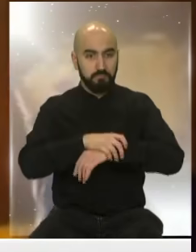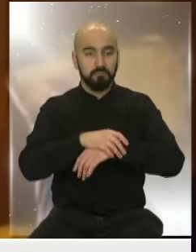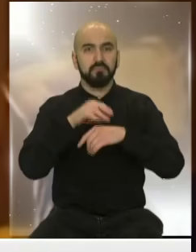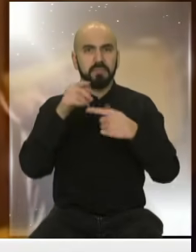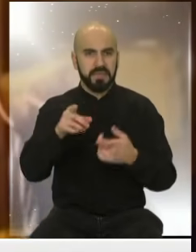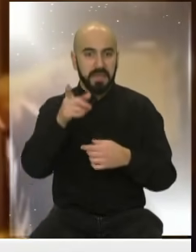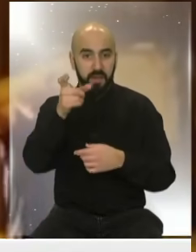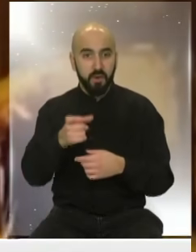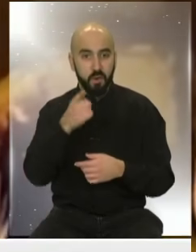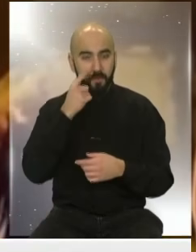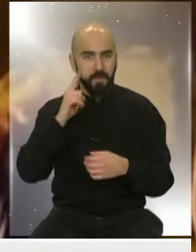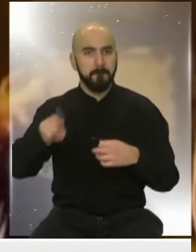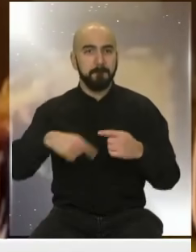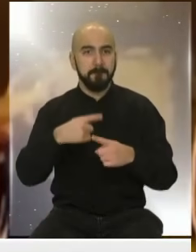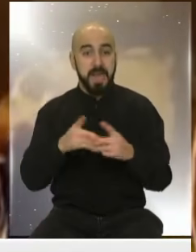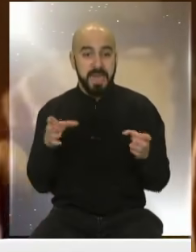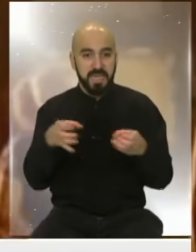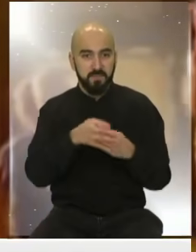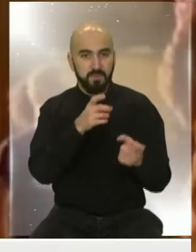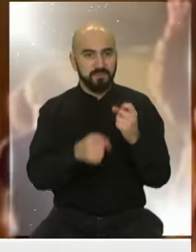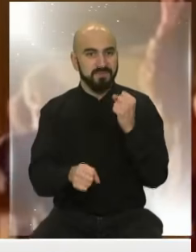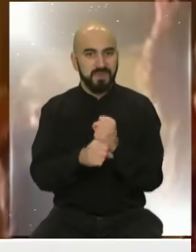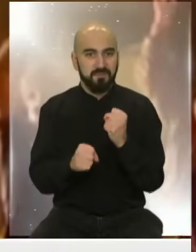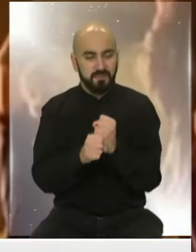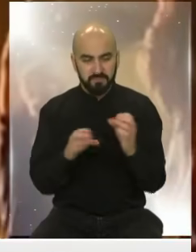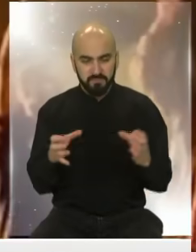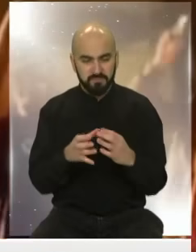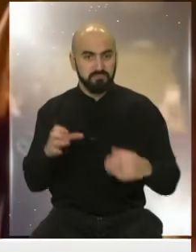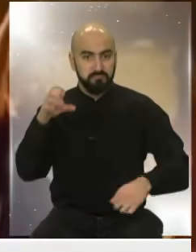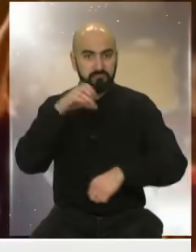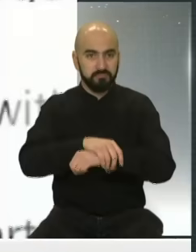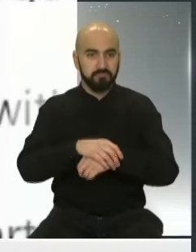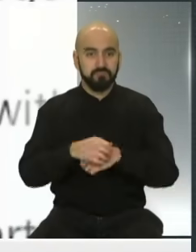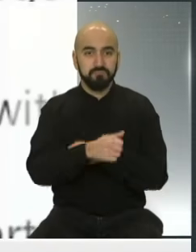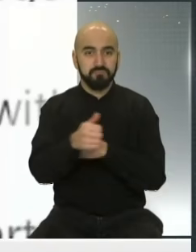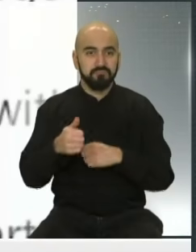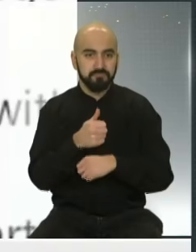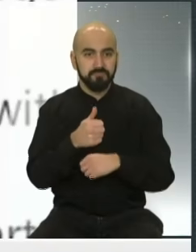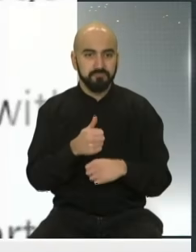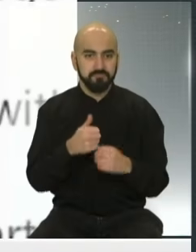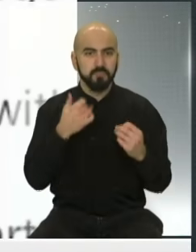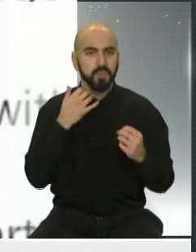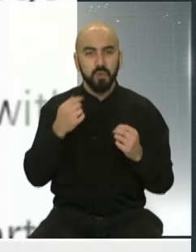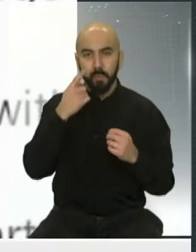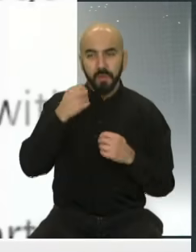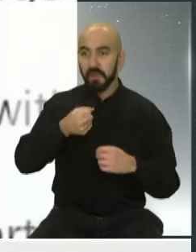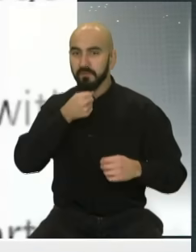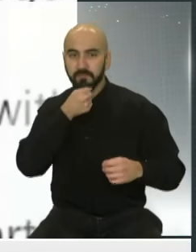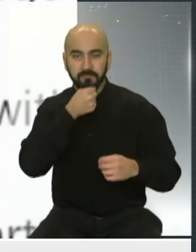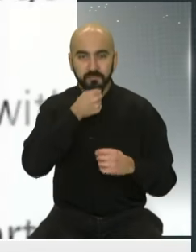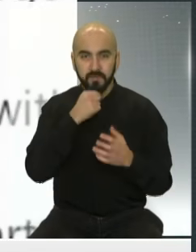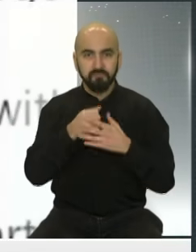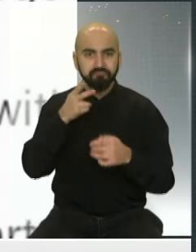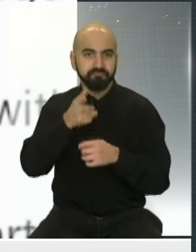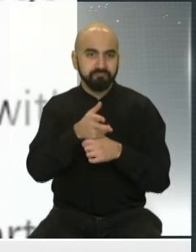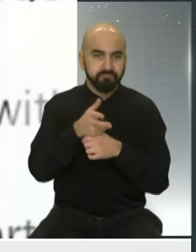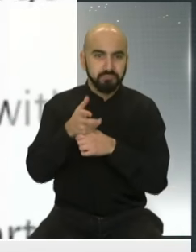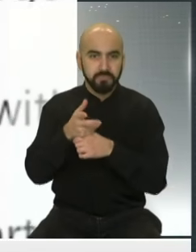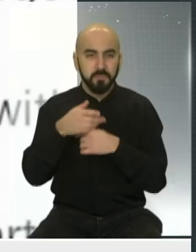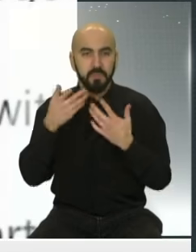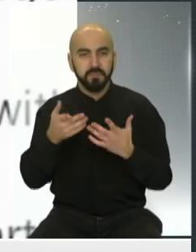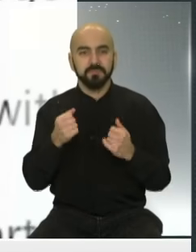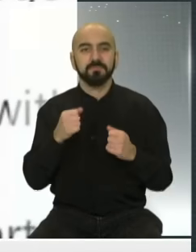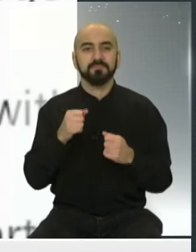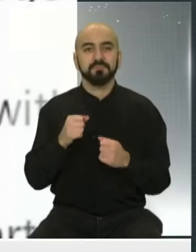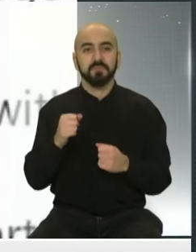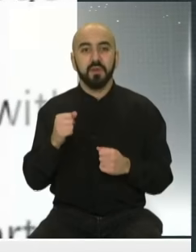en plena grabación y mientras estaba reporteando estos disturbios. Ha habido una disculpa de